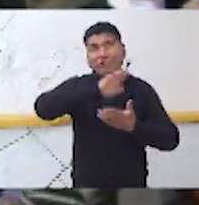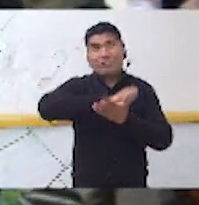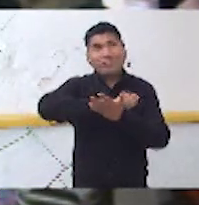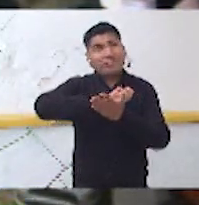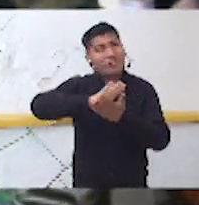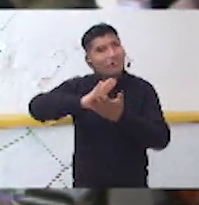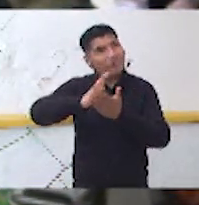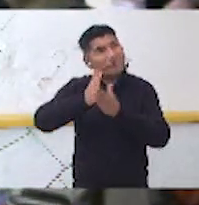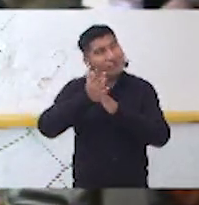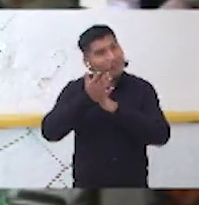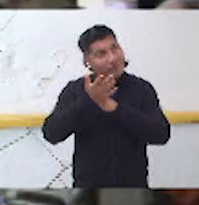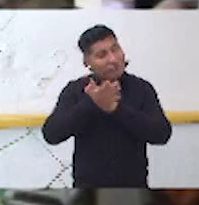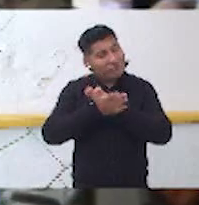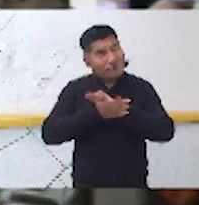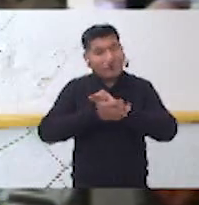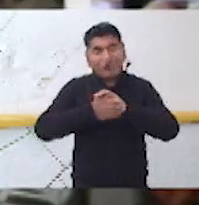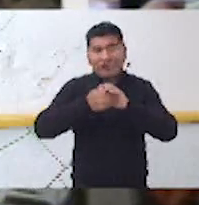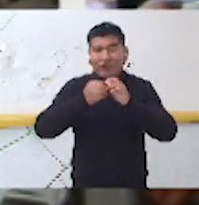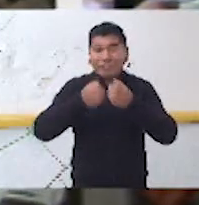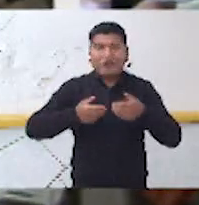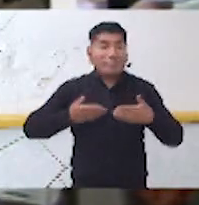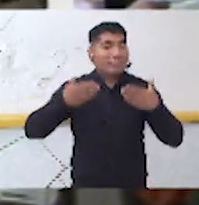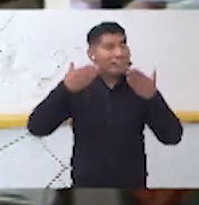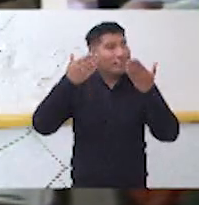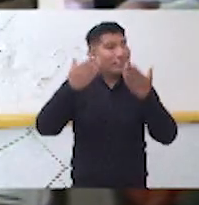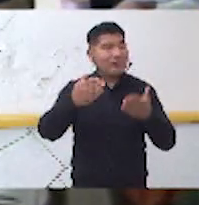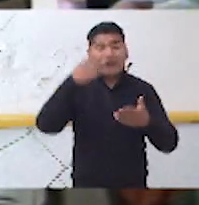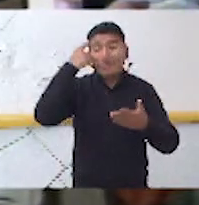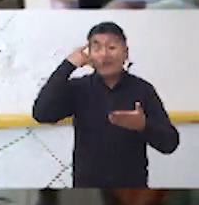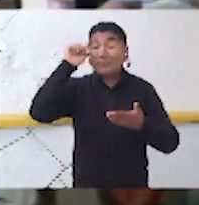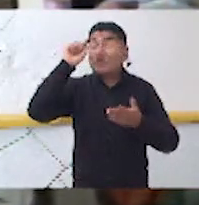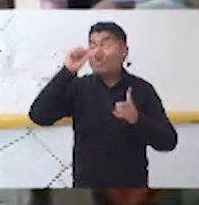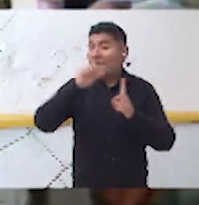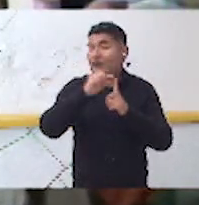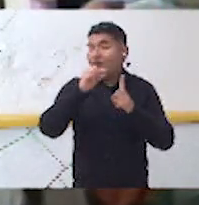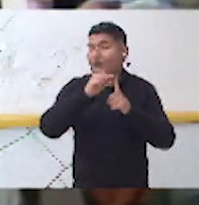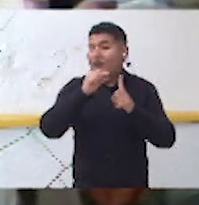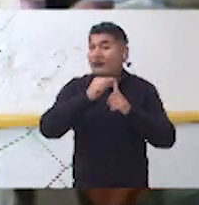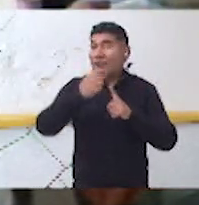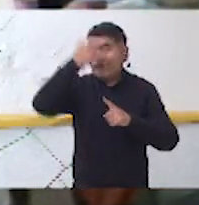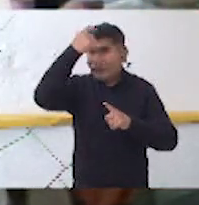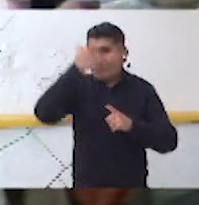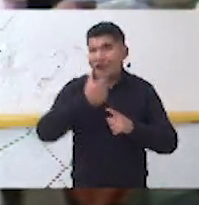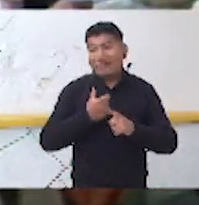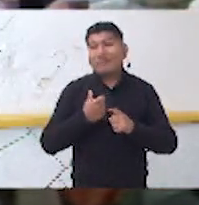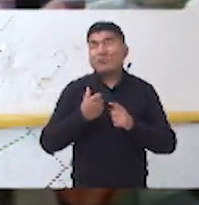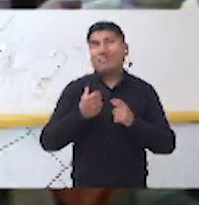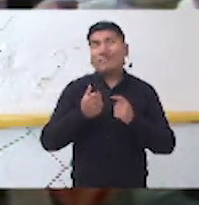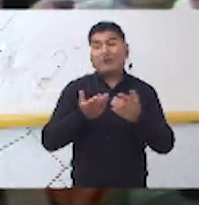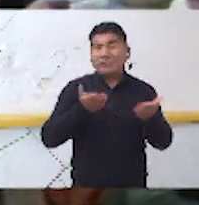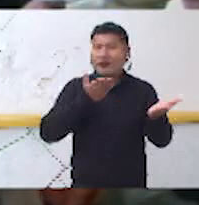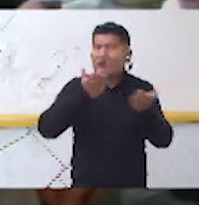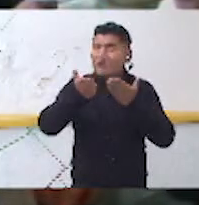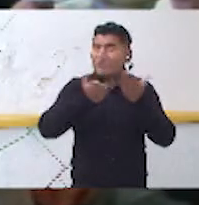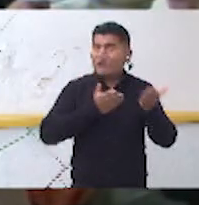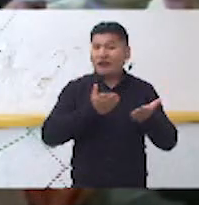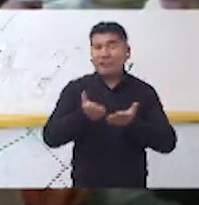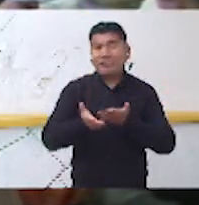pura, desprendida, para que la palabra se haga presente en su servicio.